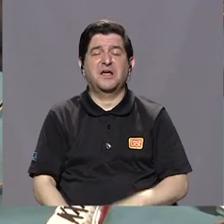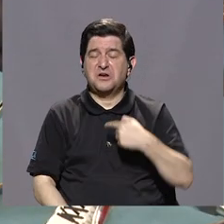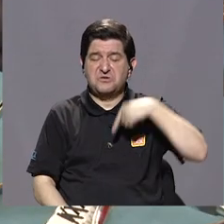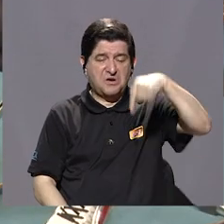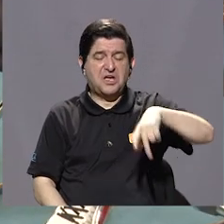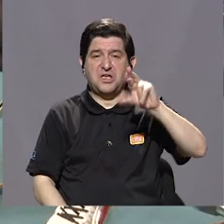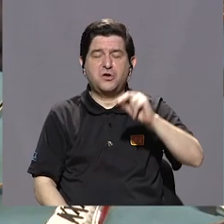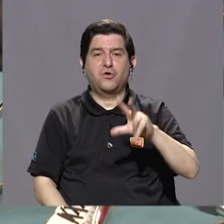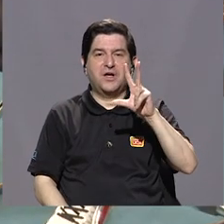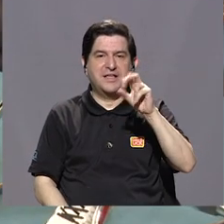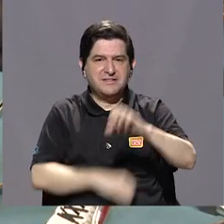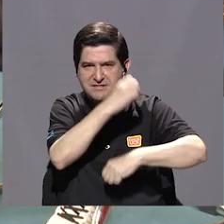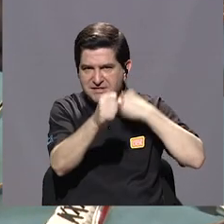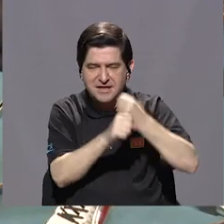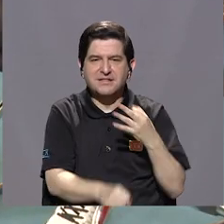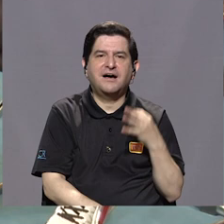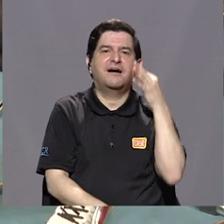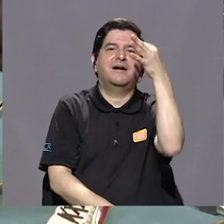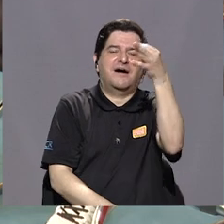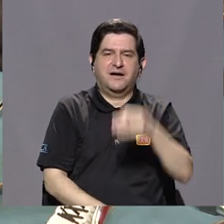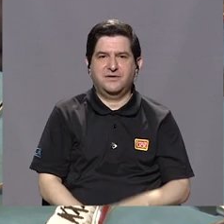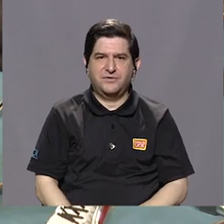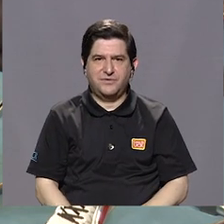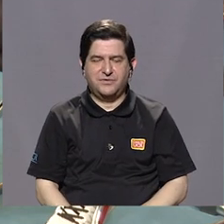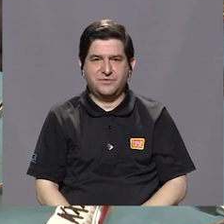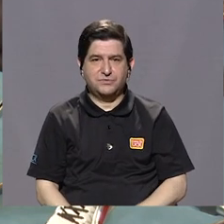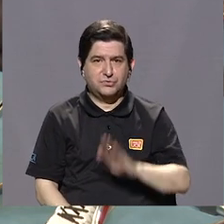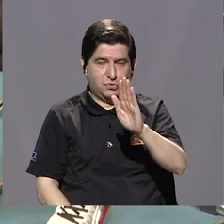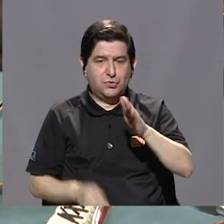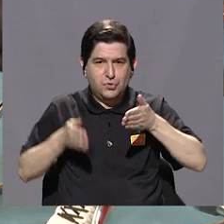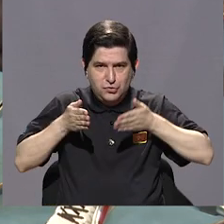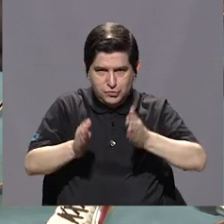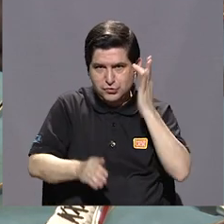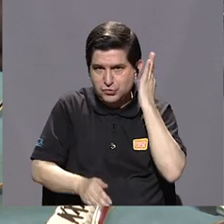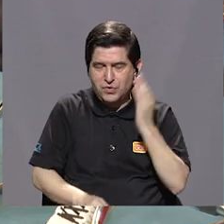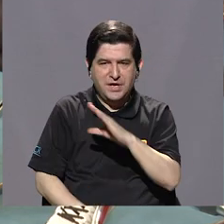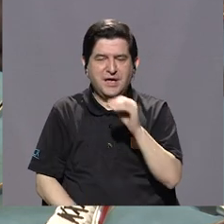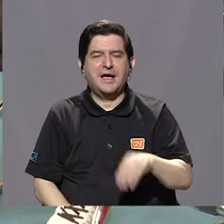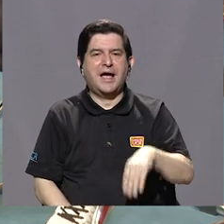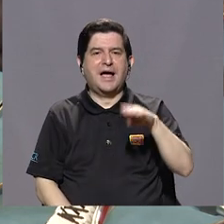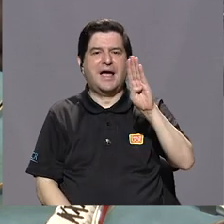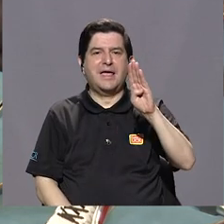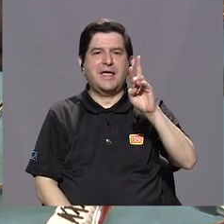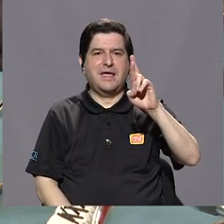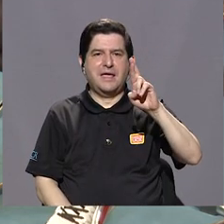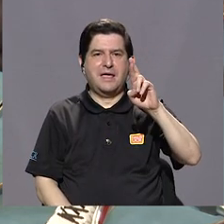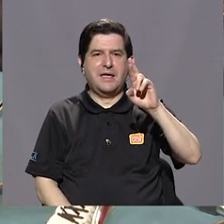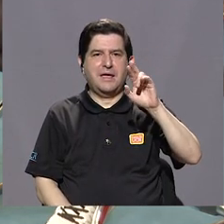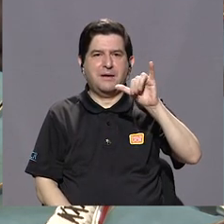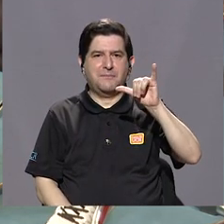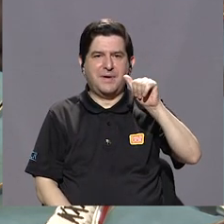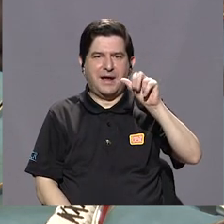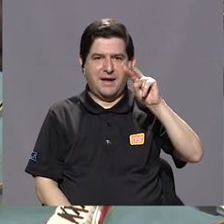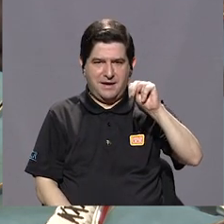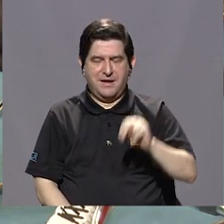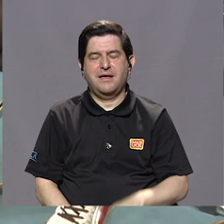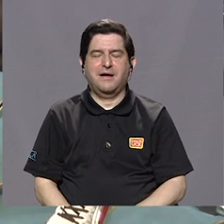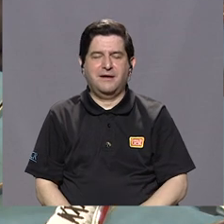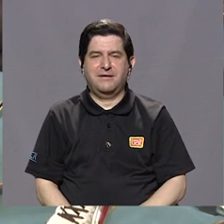dentro de 30 años, Mía, tu hija, y Brian, Tiquito, tienen la oportunidad